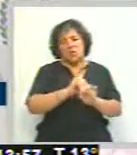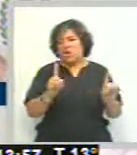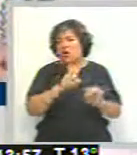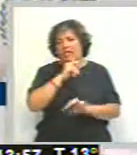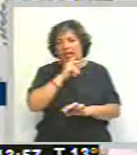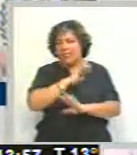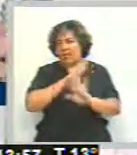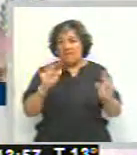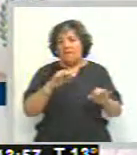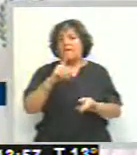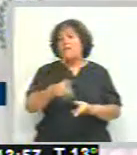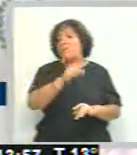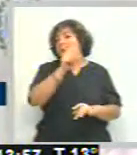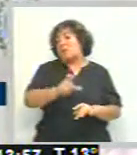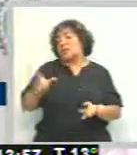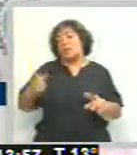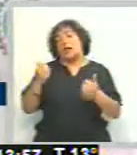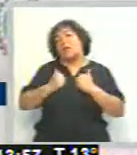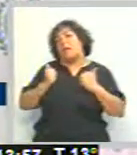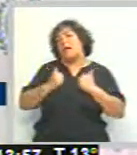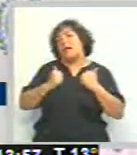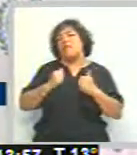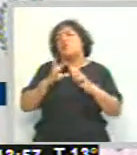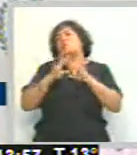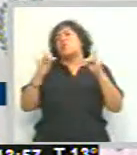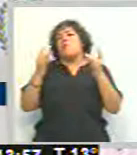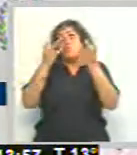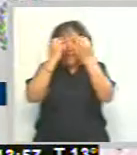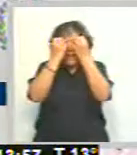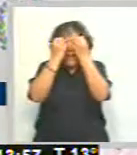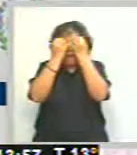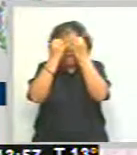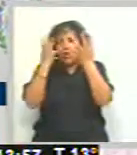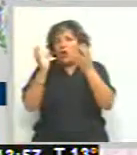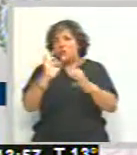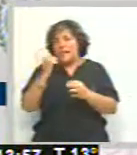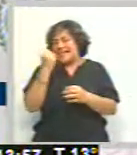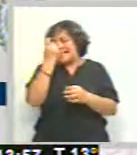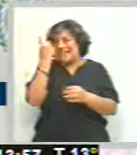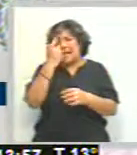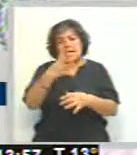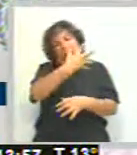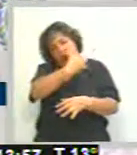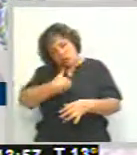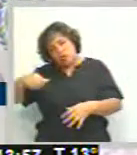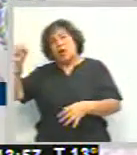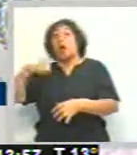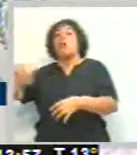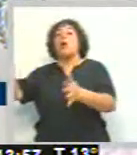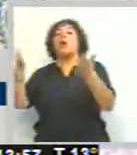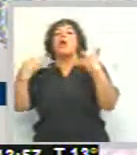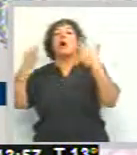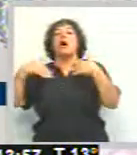los pacientes que estaban esperando eran pacientes fue muy leve fue una picazón en los ojos e inmediatamente se lo llevó a un lugar ventilado